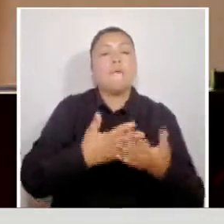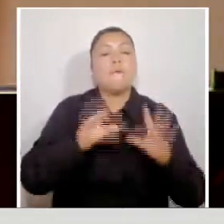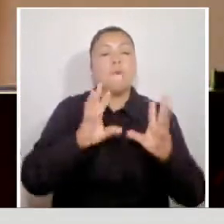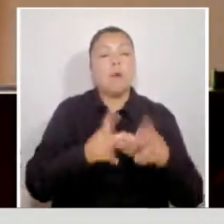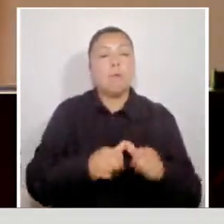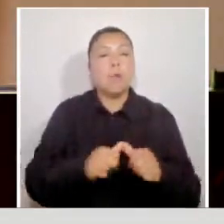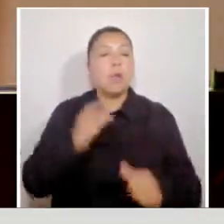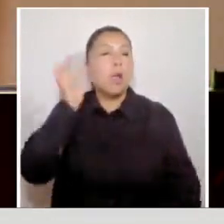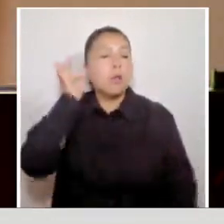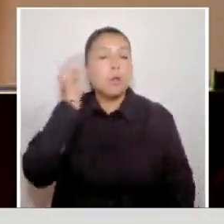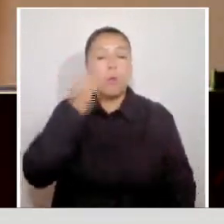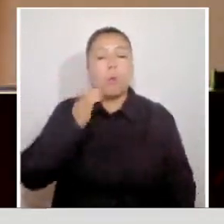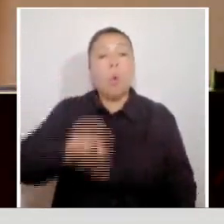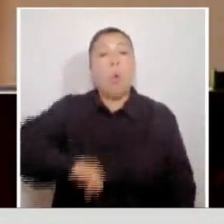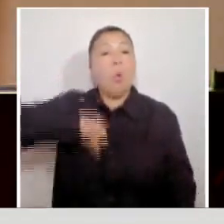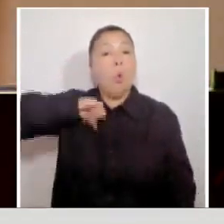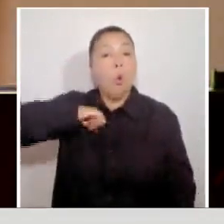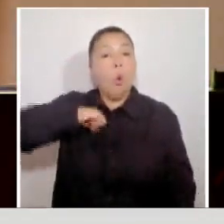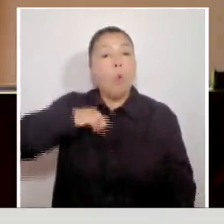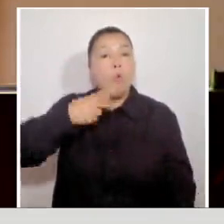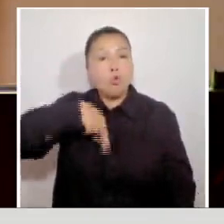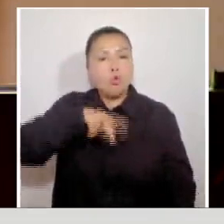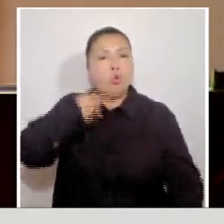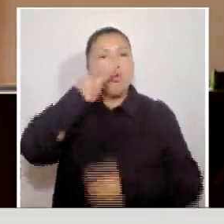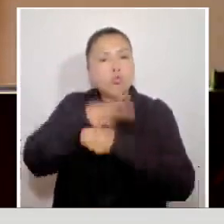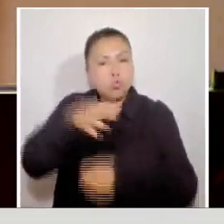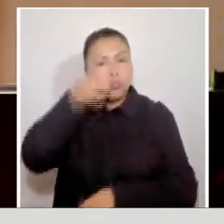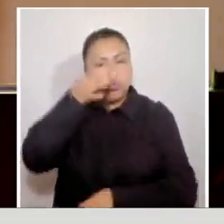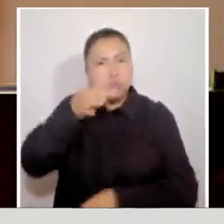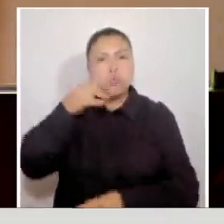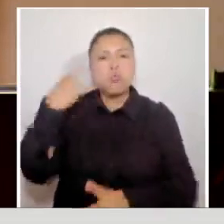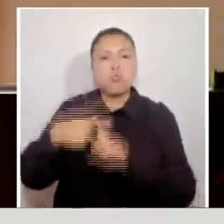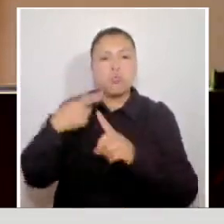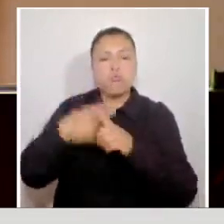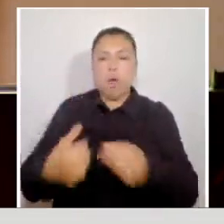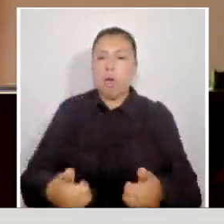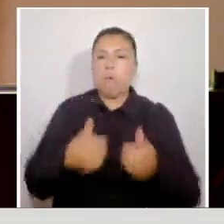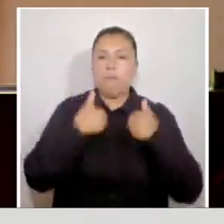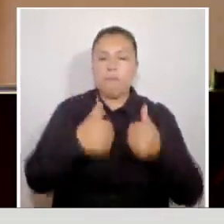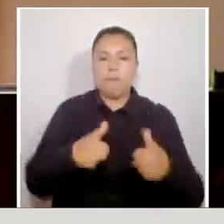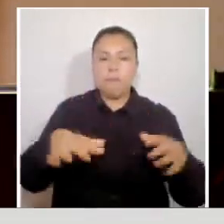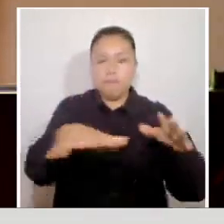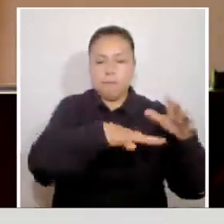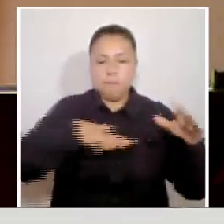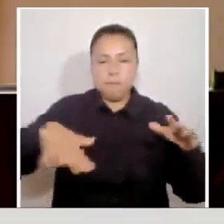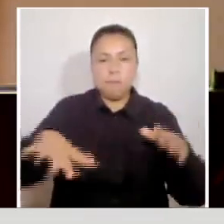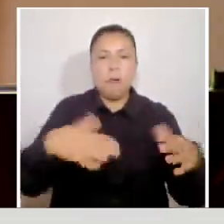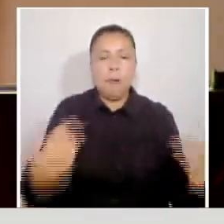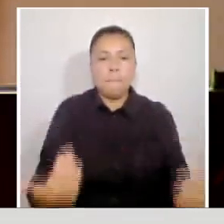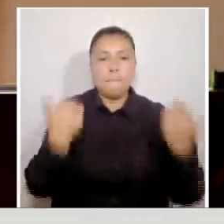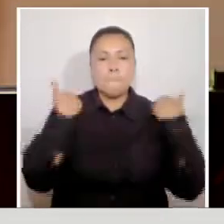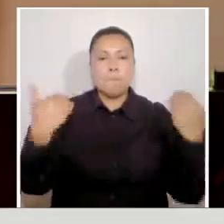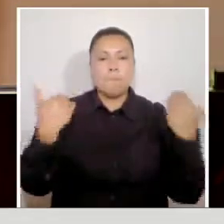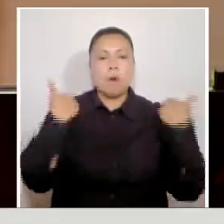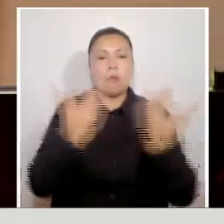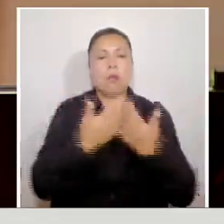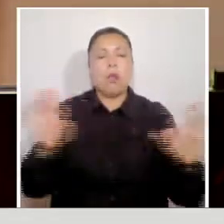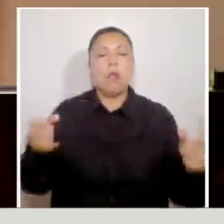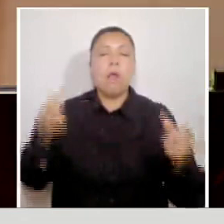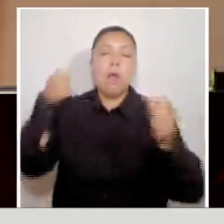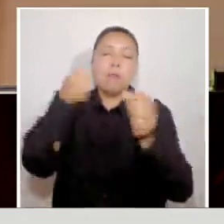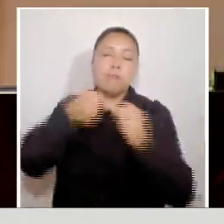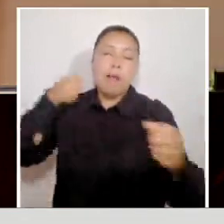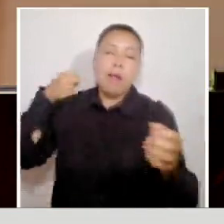adolescentes y hemos sido testigos del impacto positivo que tienen los barrios la práctica libre del kickboxing quisiera que lo pudiéramos